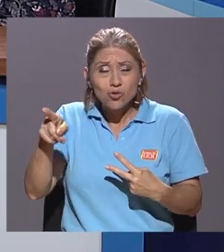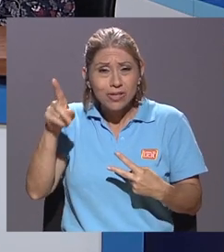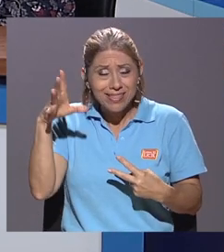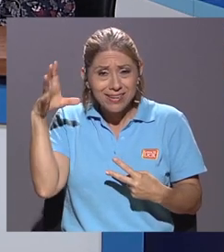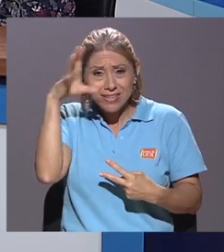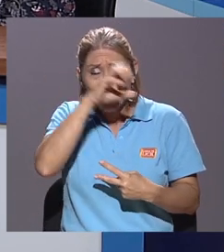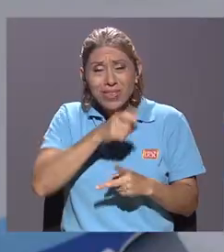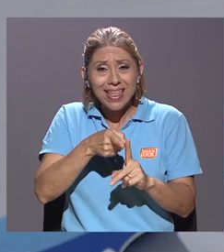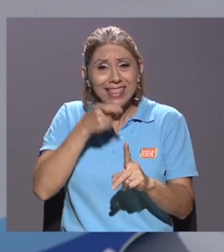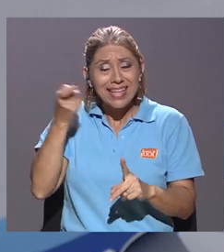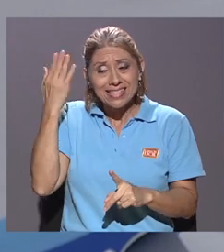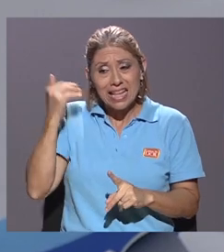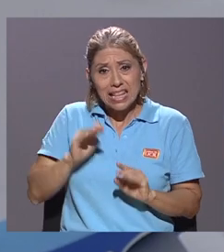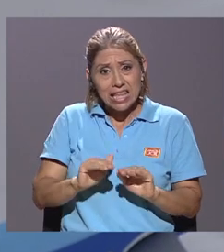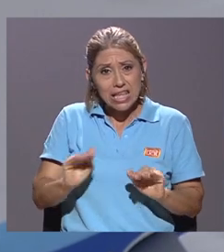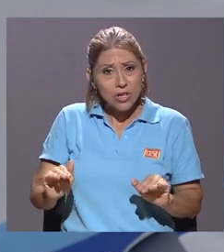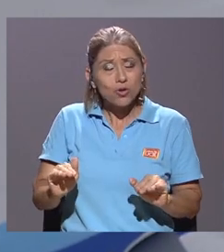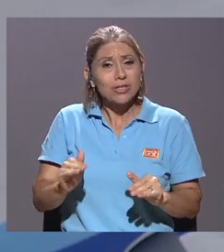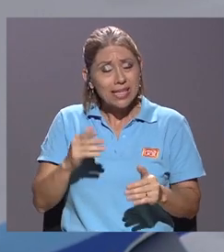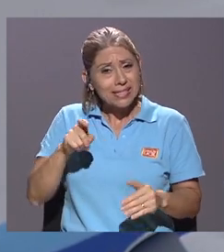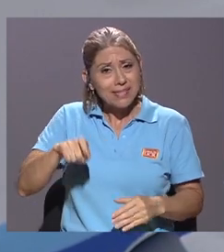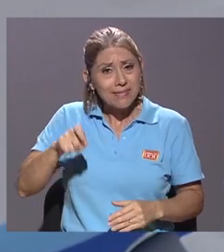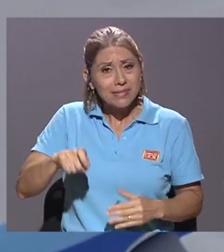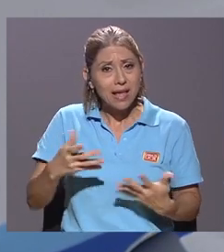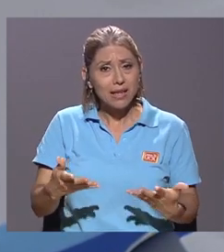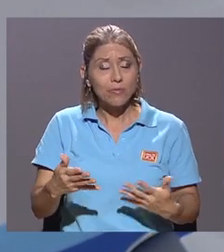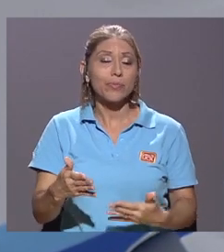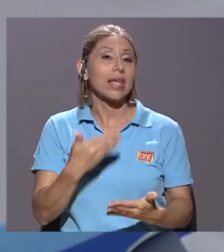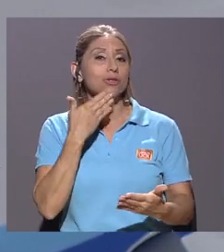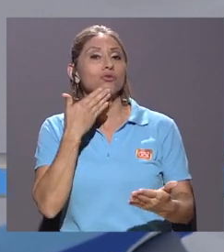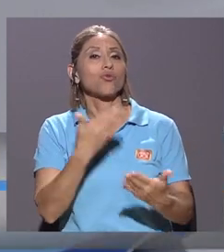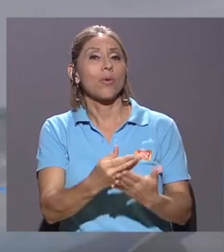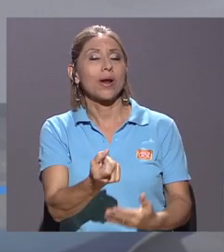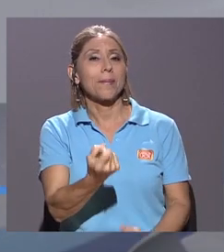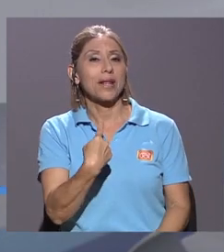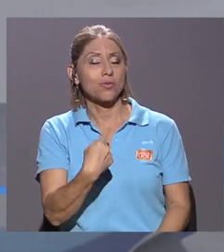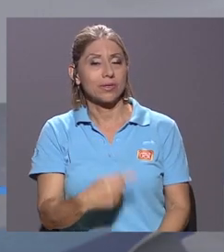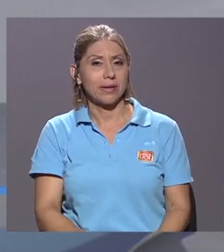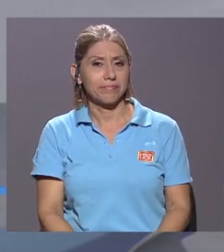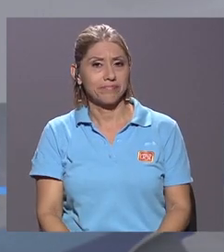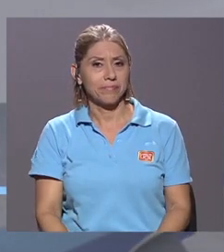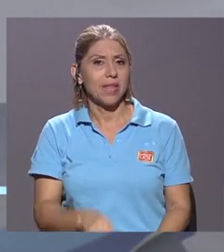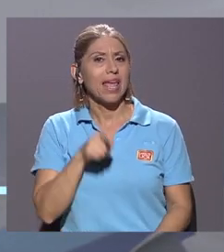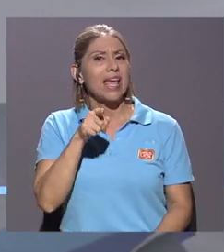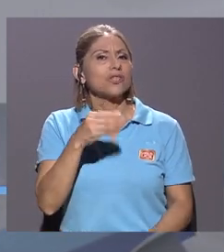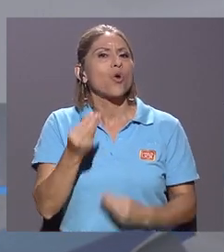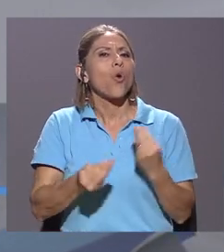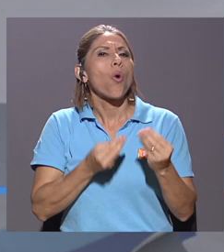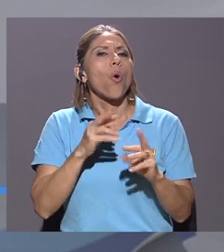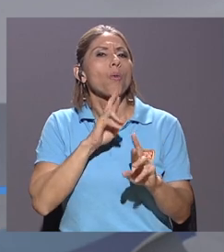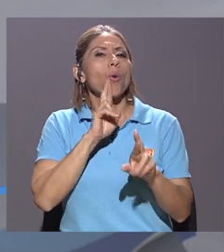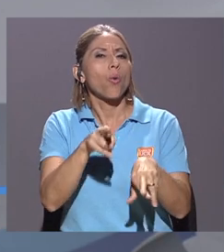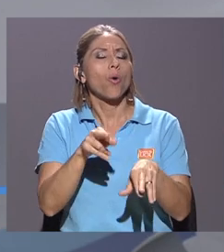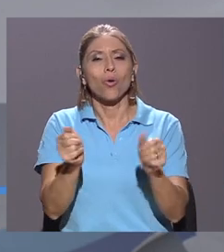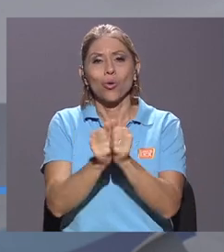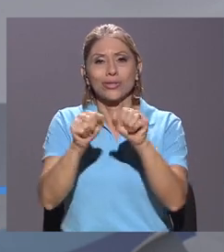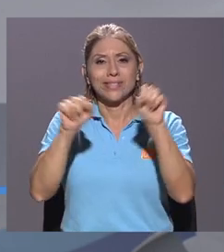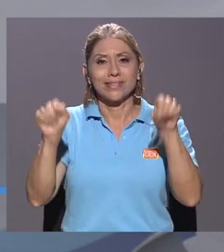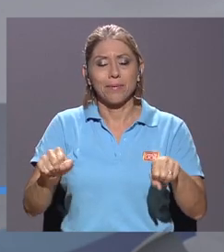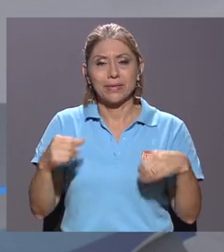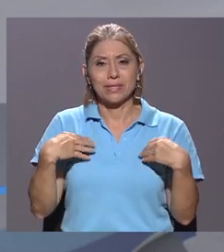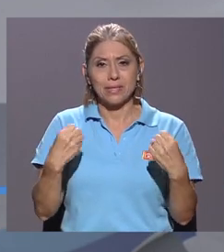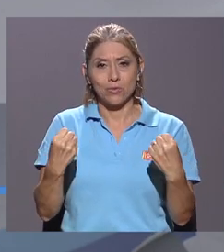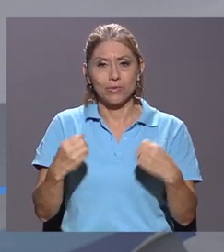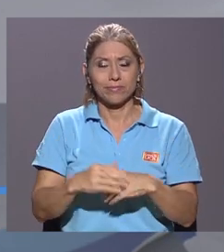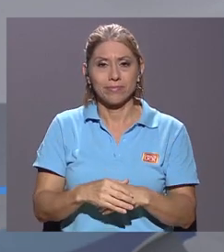tengamos esta relación eso es una buena pregunta y yo creo que la forma de guardarla es a través de los sistemas de salud de la gente tiene que